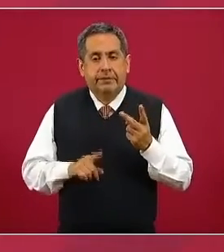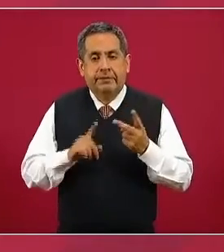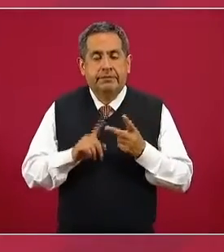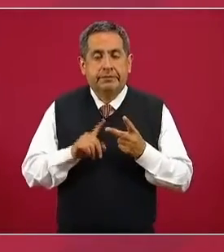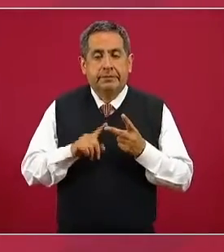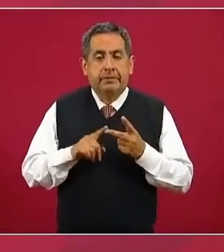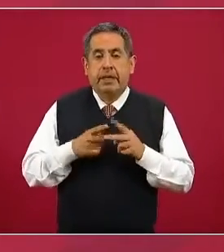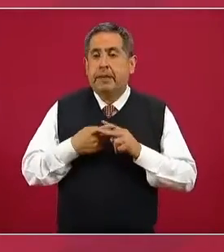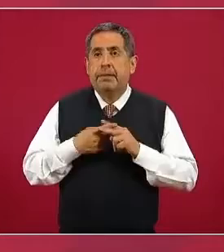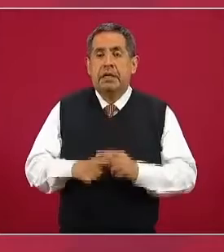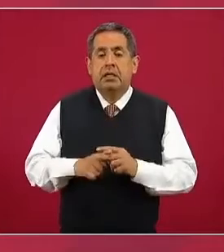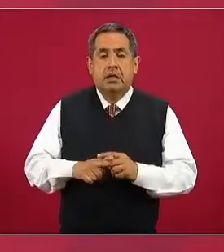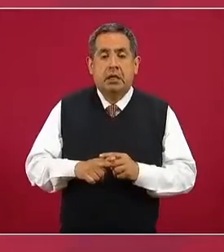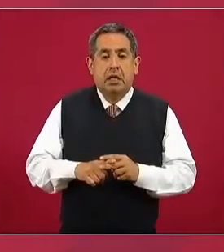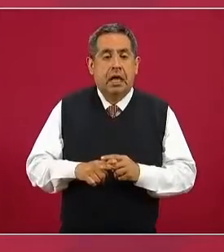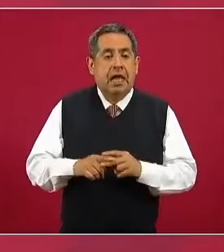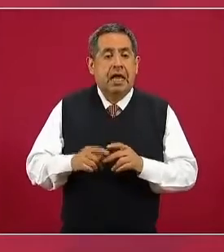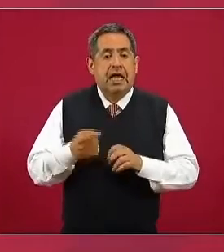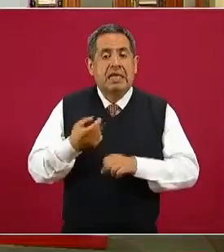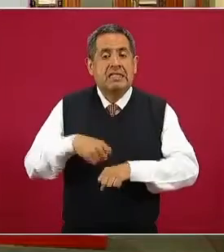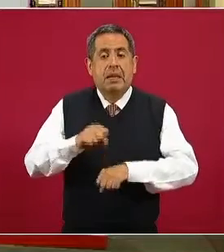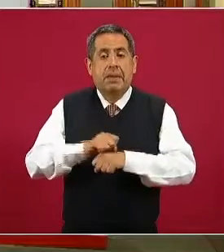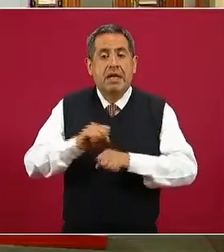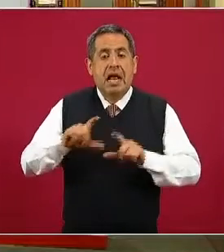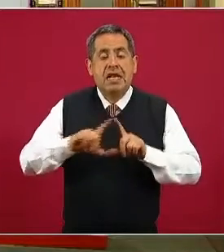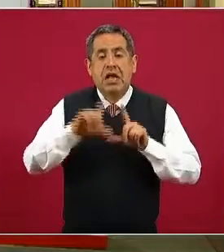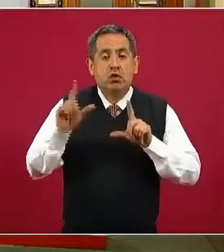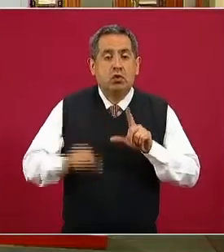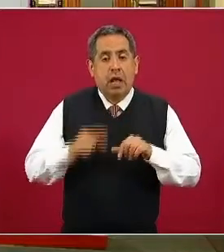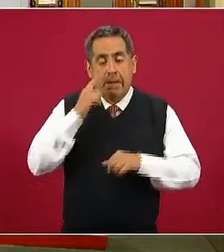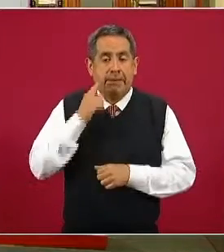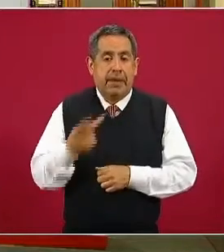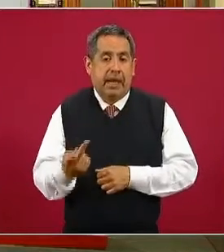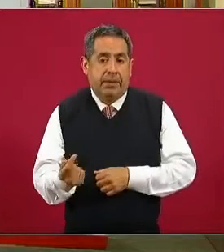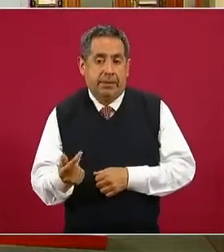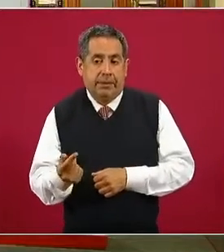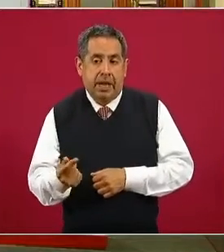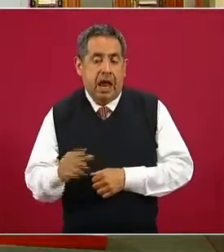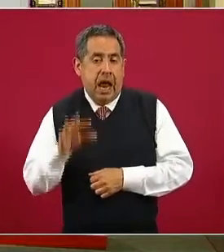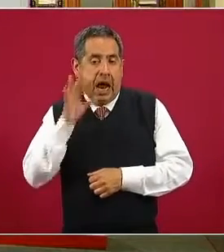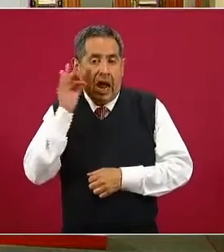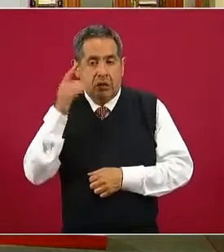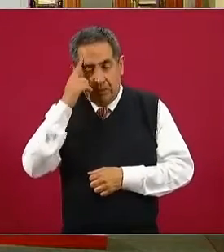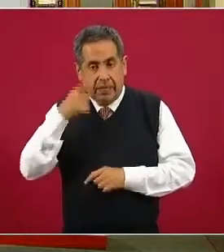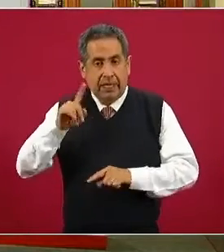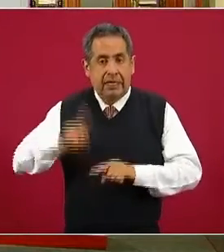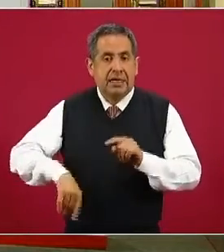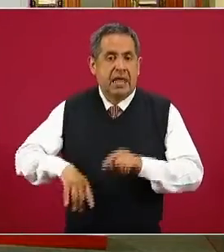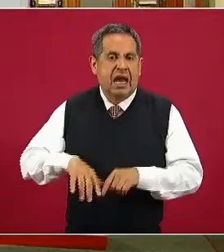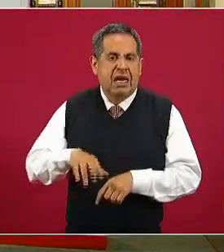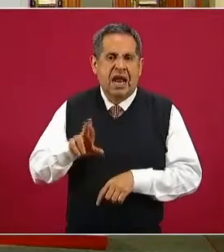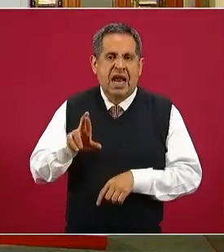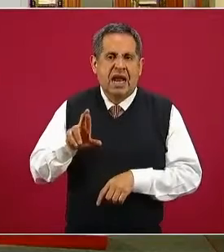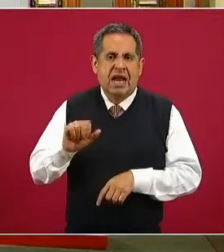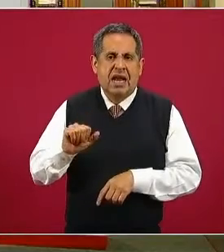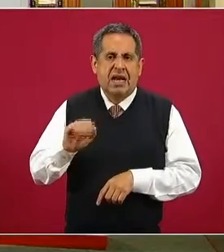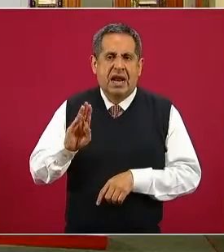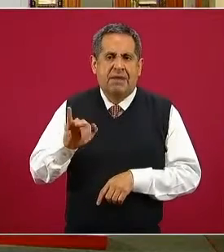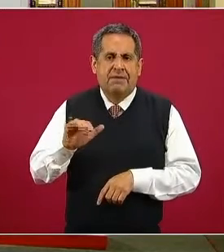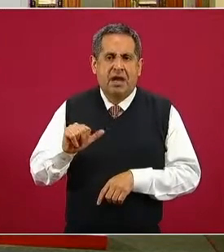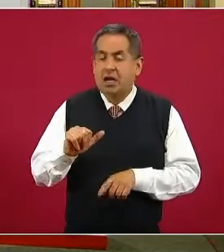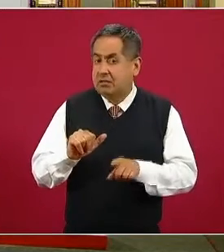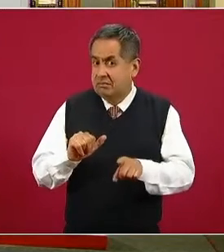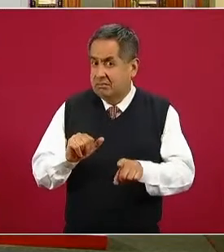que iniciamos la Semana Nacional de Vacunación Canina y Felina contra la rabia. Recordarán que en el